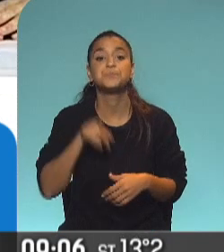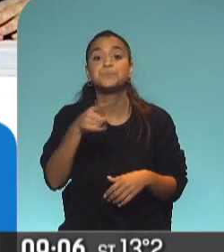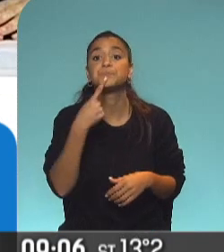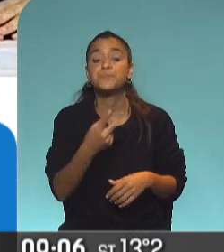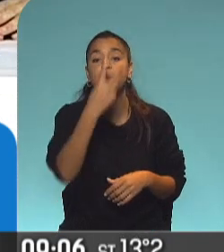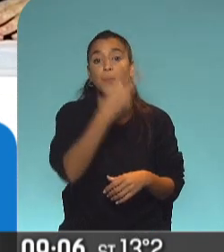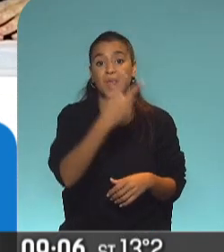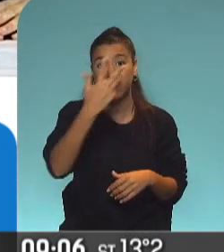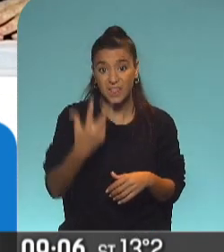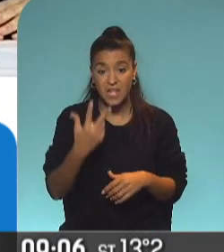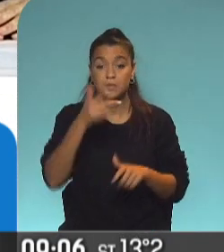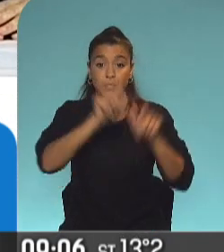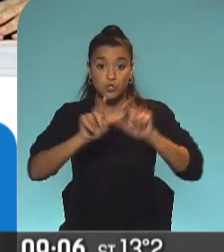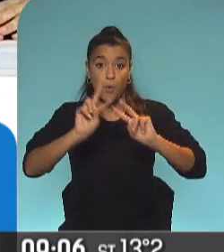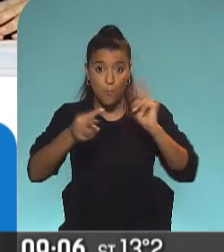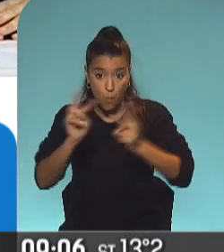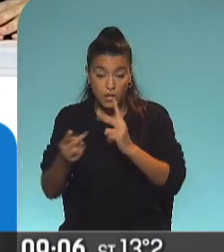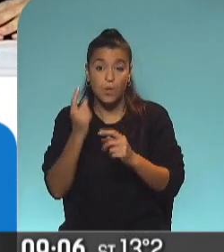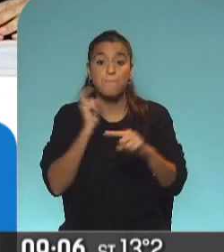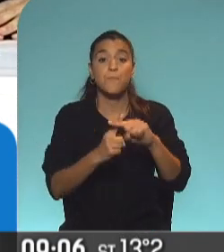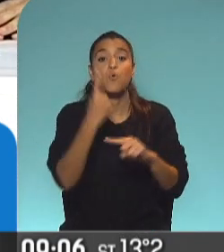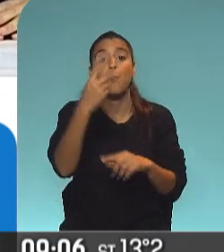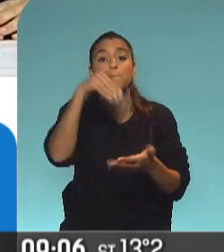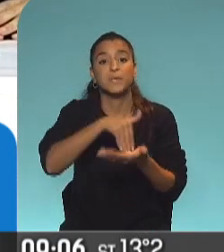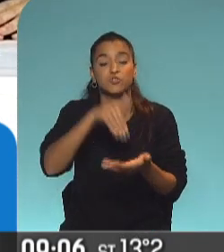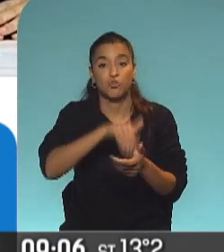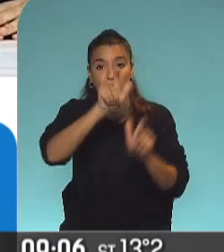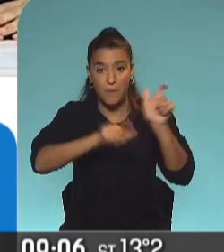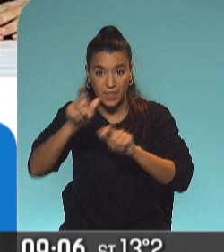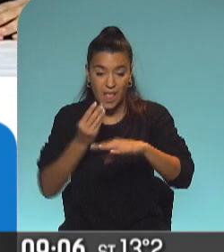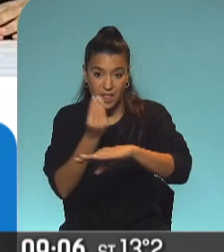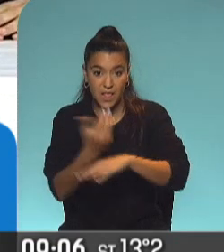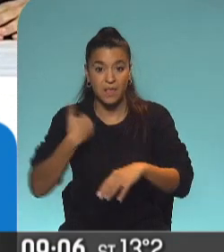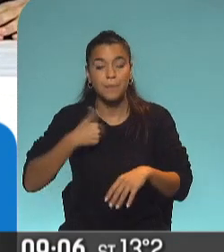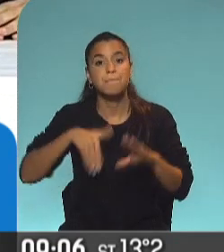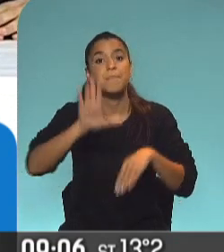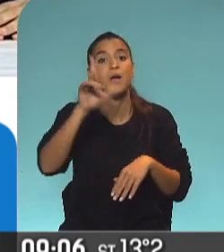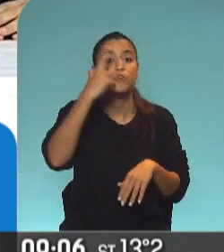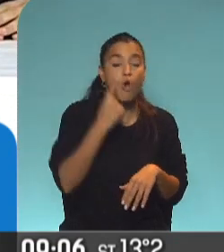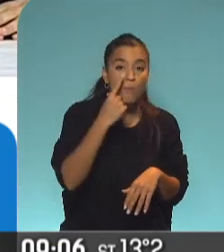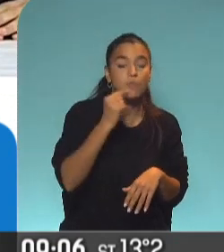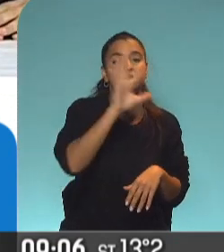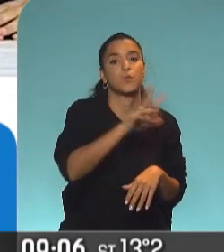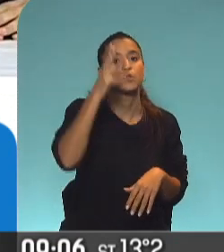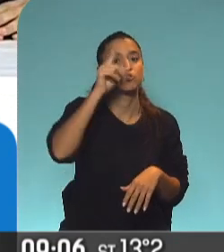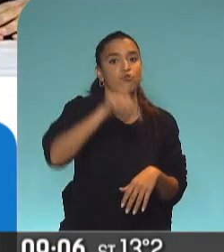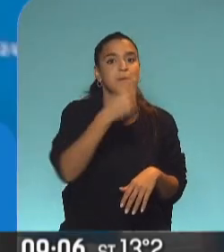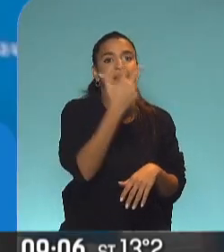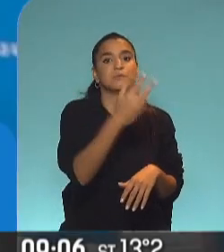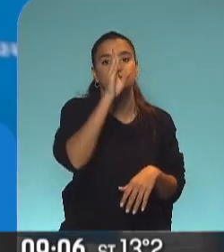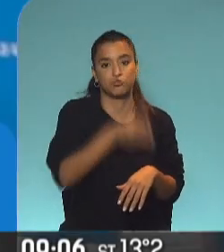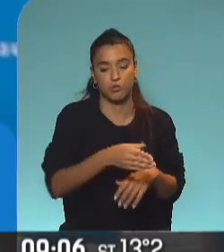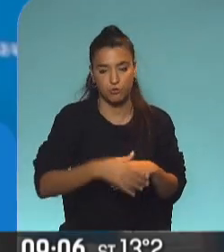Tenemos 23 casos fallecidos por cada millón de habitantes en la Argentina, predominando en varones en un